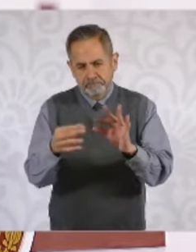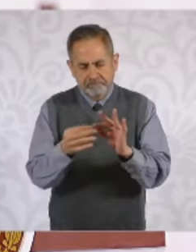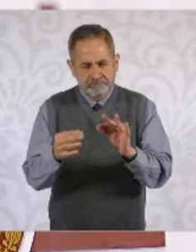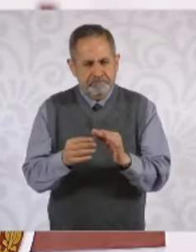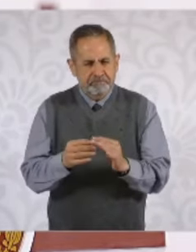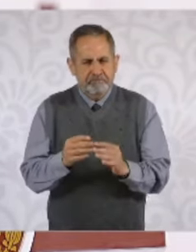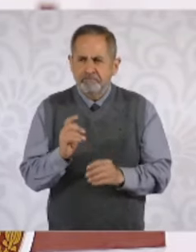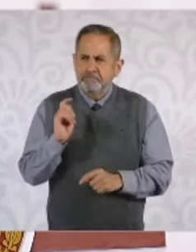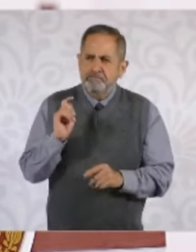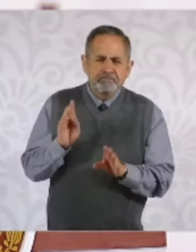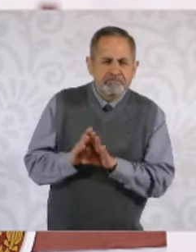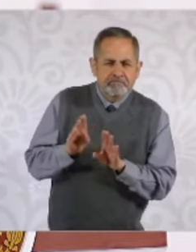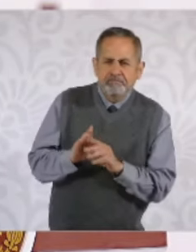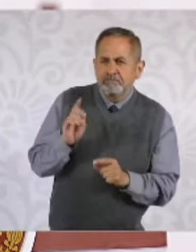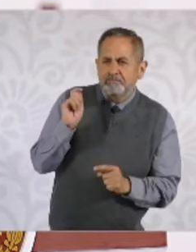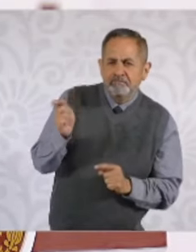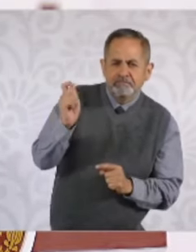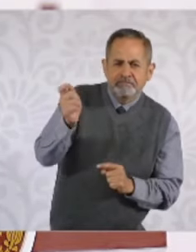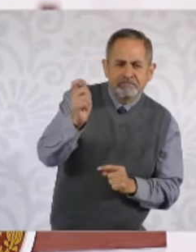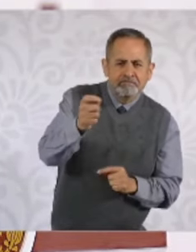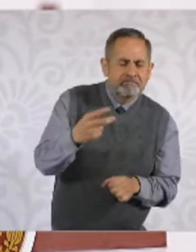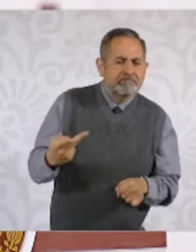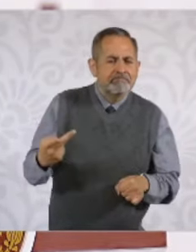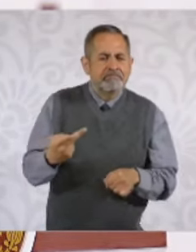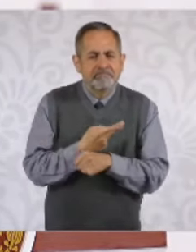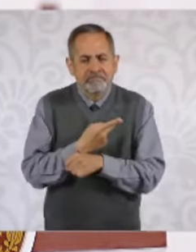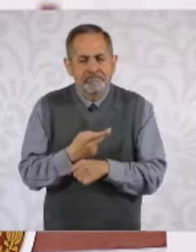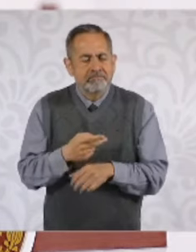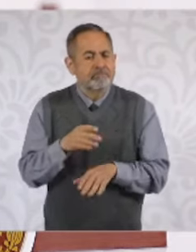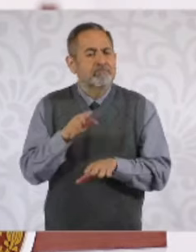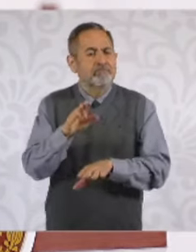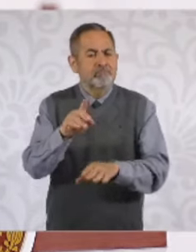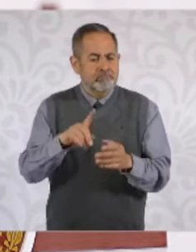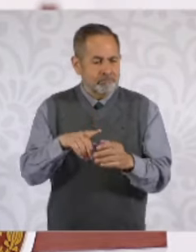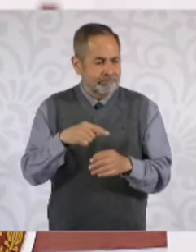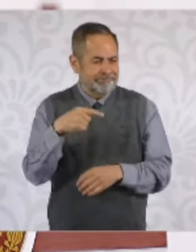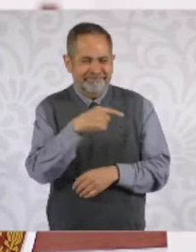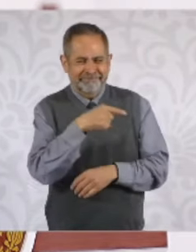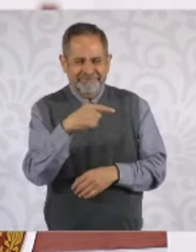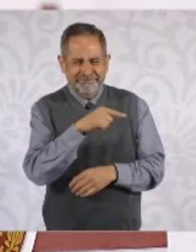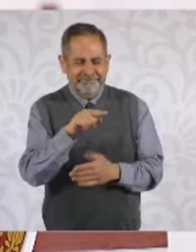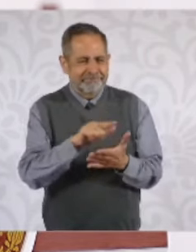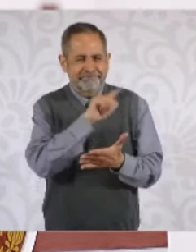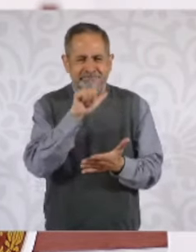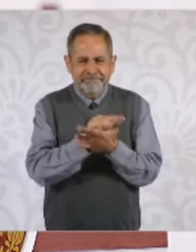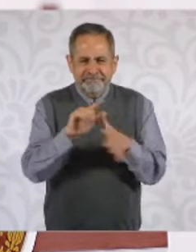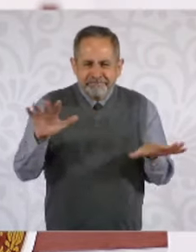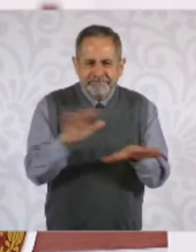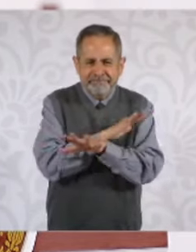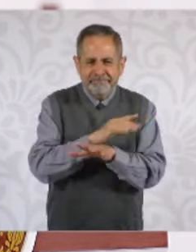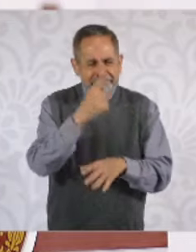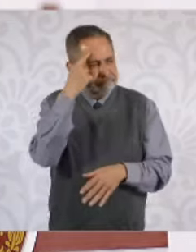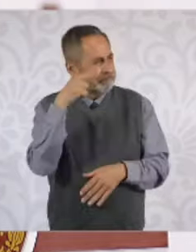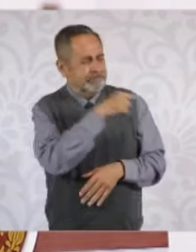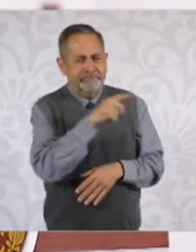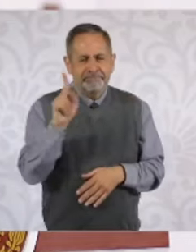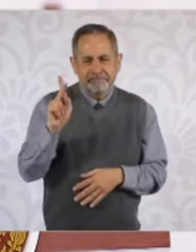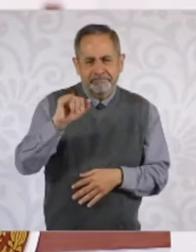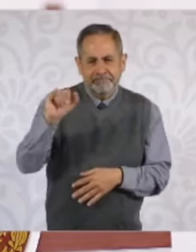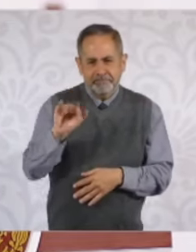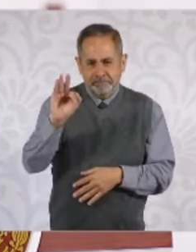van las acciones rumbo a la reforma al Poder Judicial. El día de